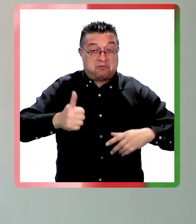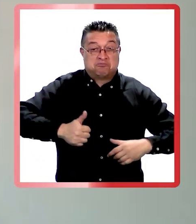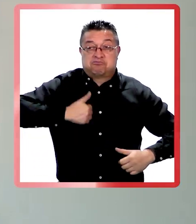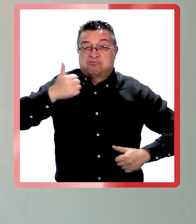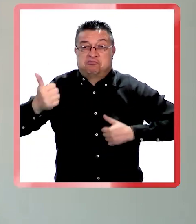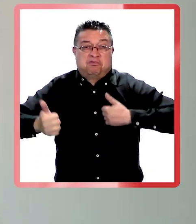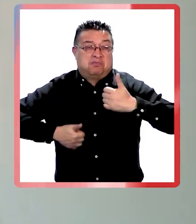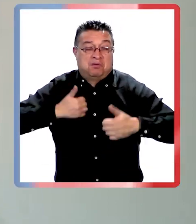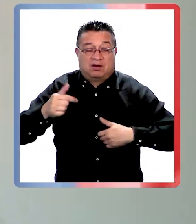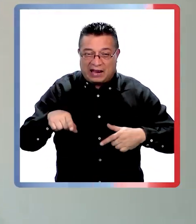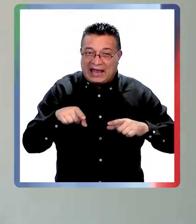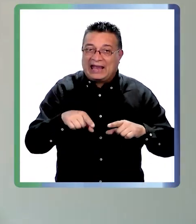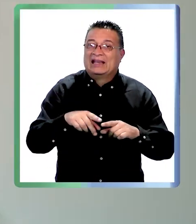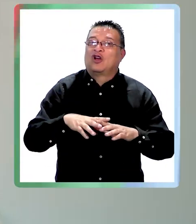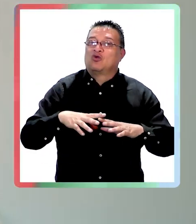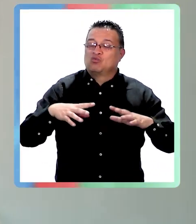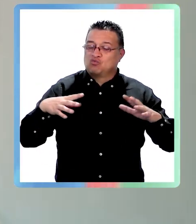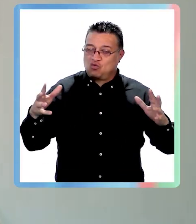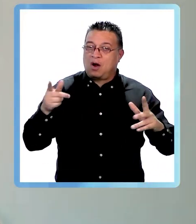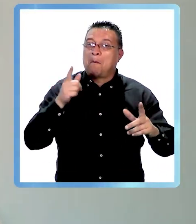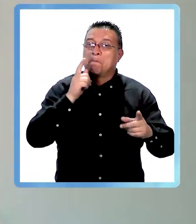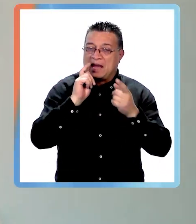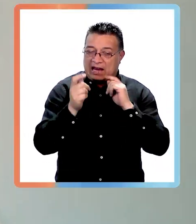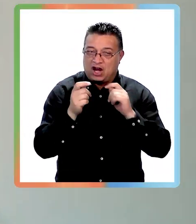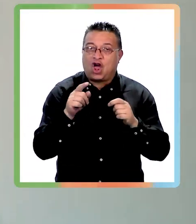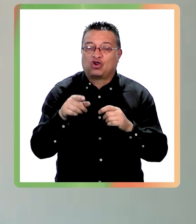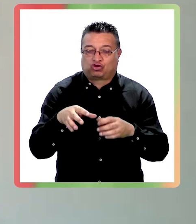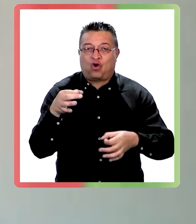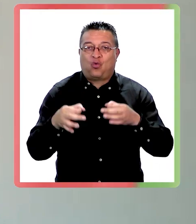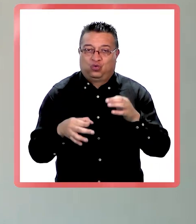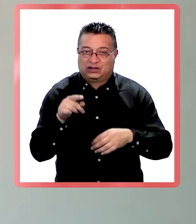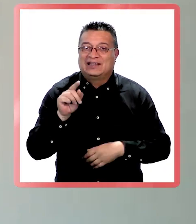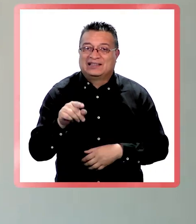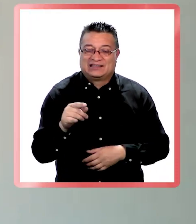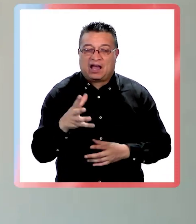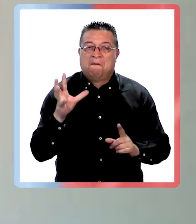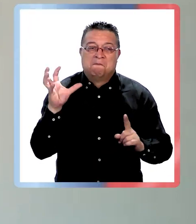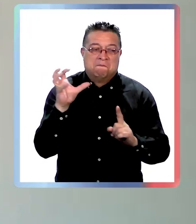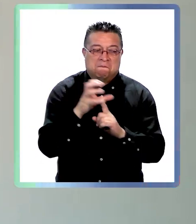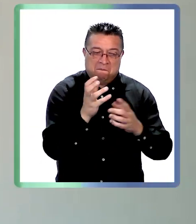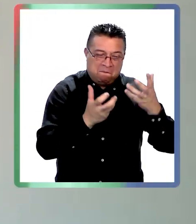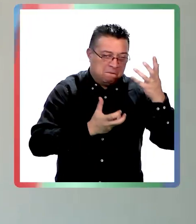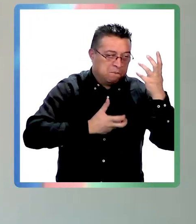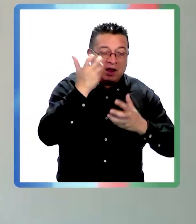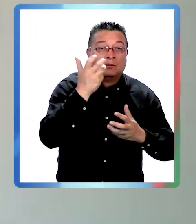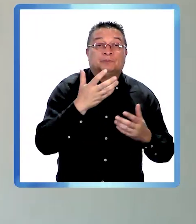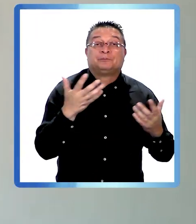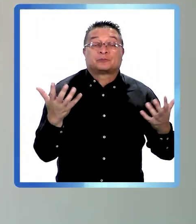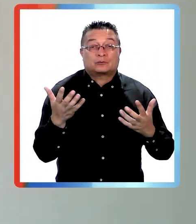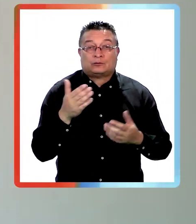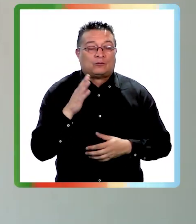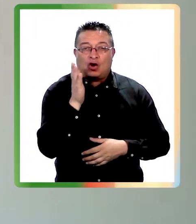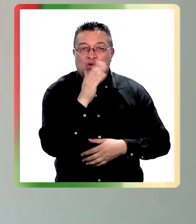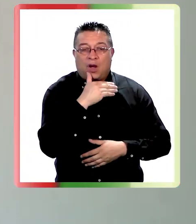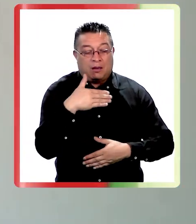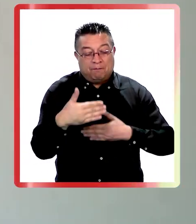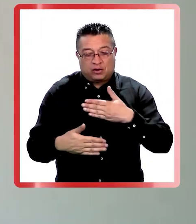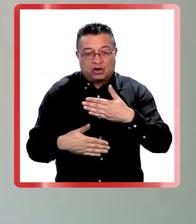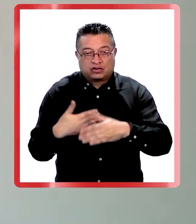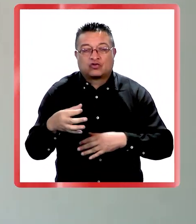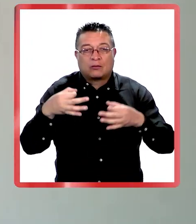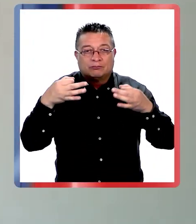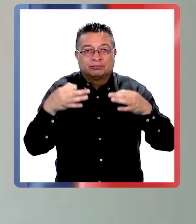propias manos, es un espacio muy, muy peligroso de administración de justicia, en el sentido de que no hay un